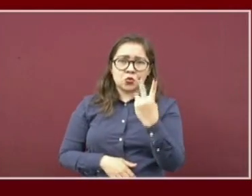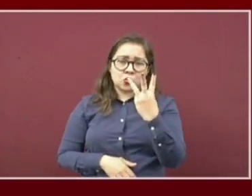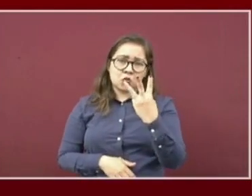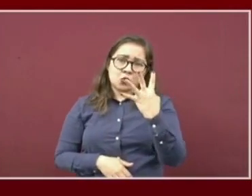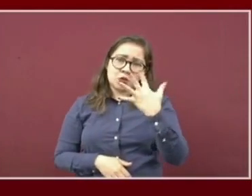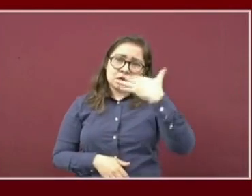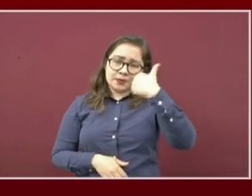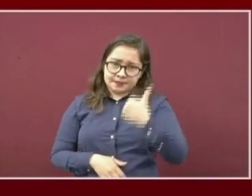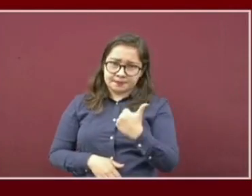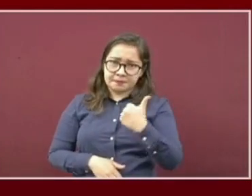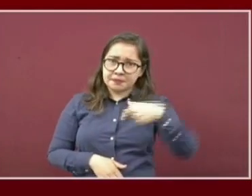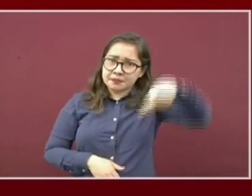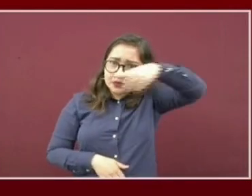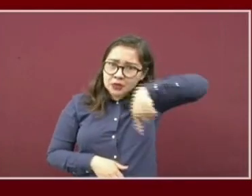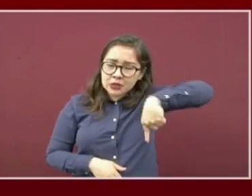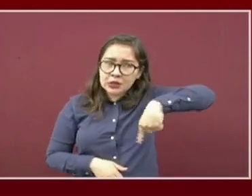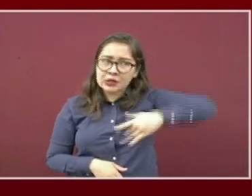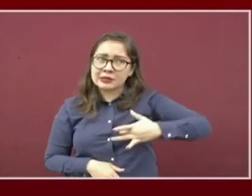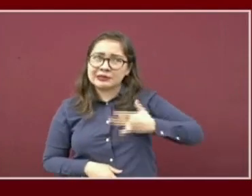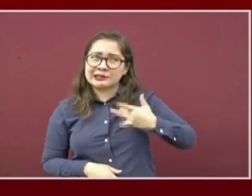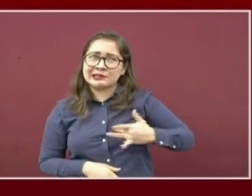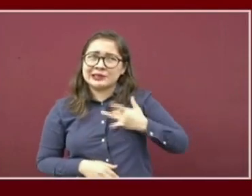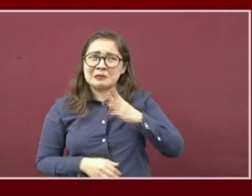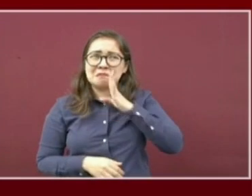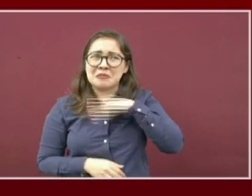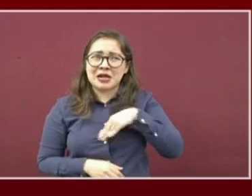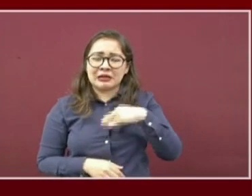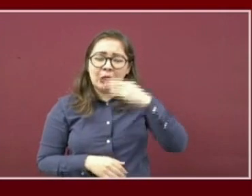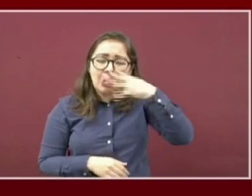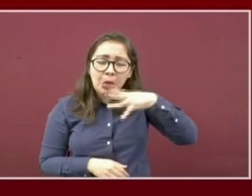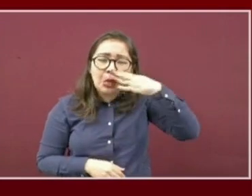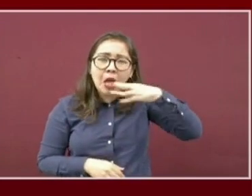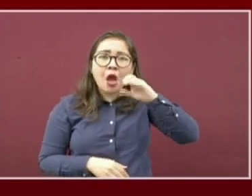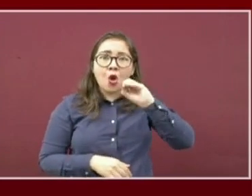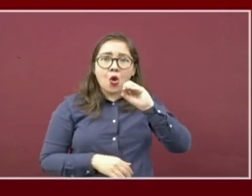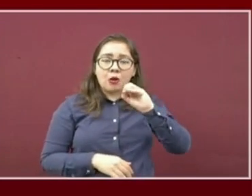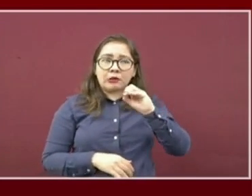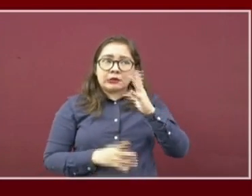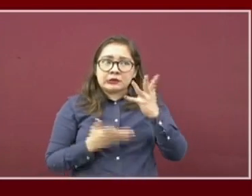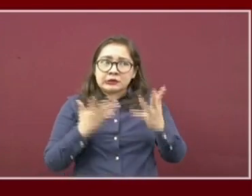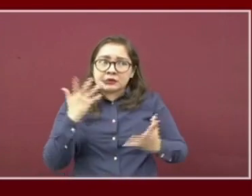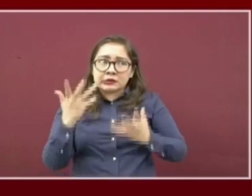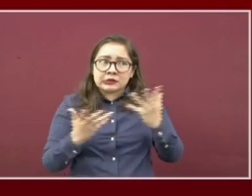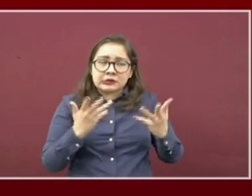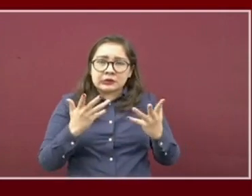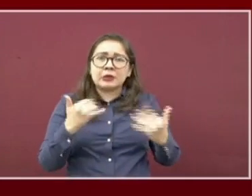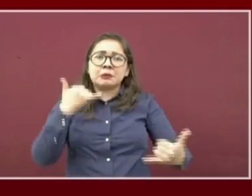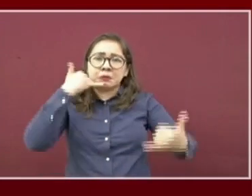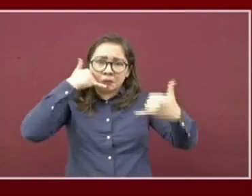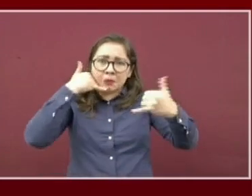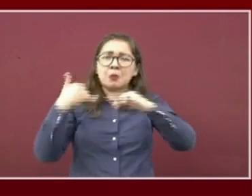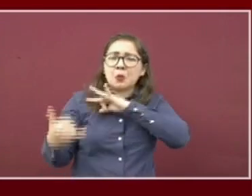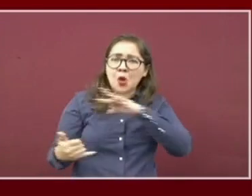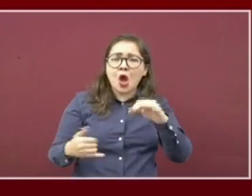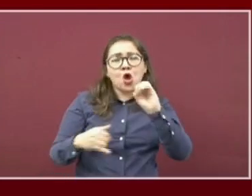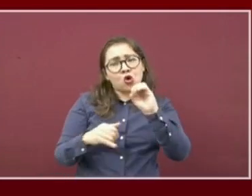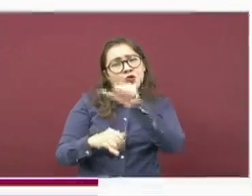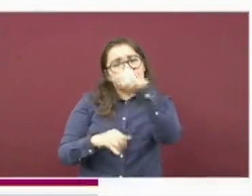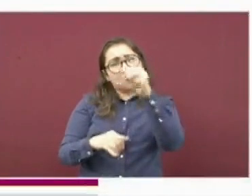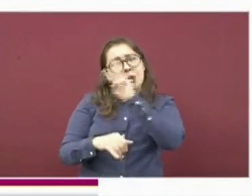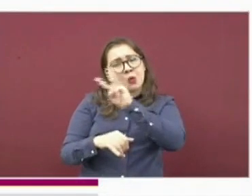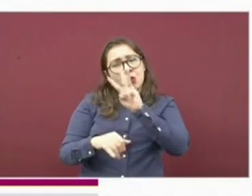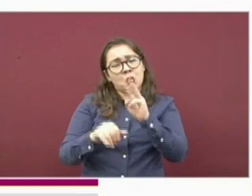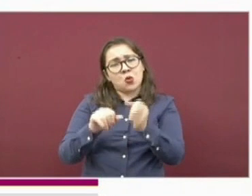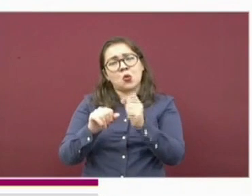800-0123456 para que llamen en caso de tener síntomas de la enfermedad de COVID-19 o la página